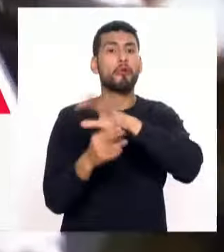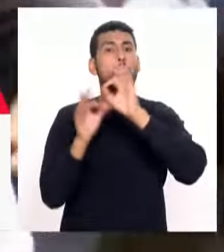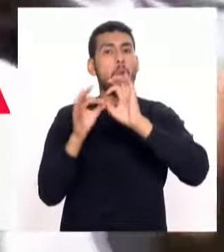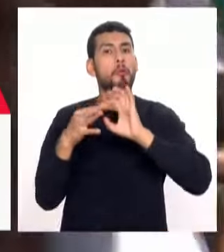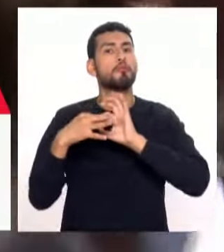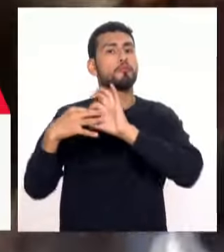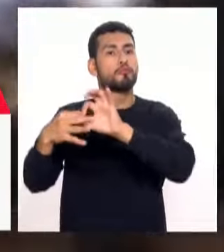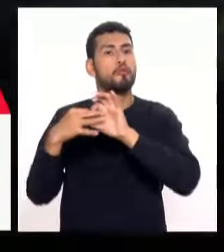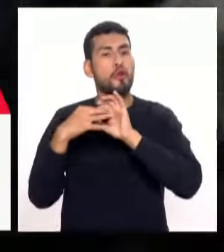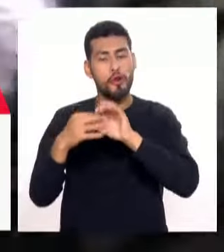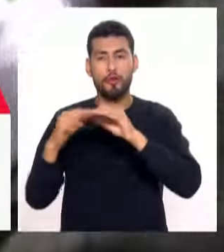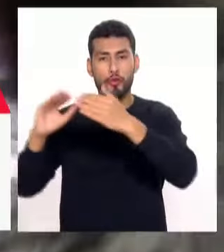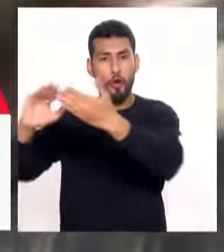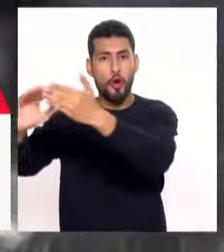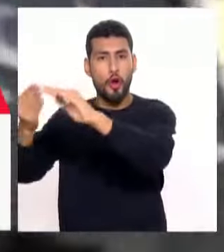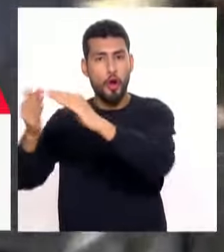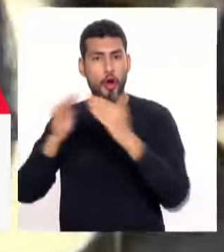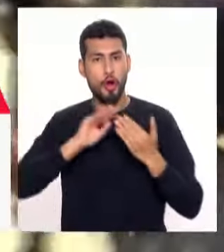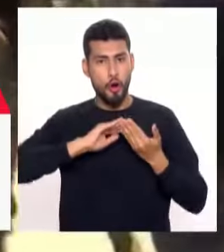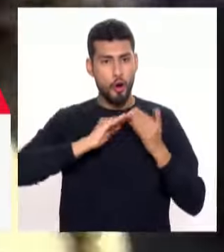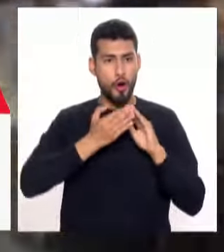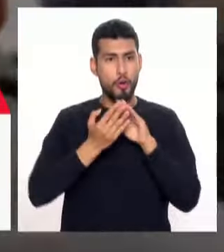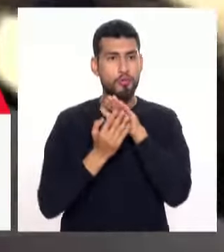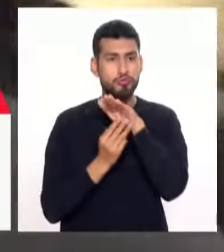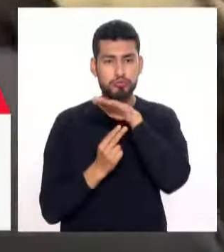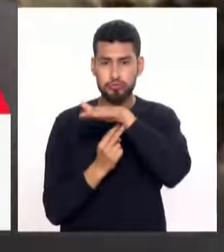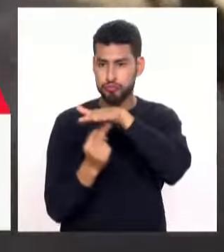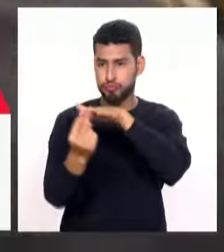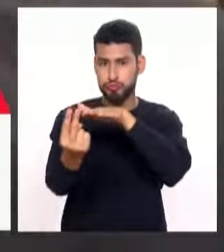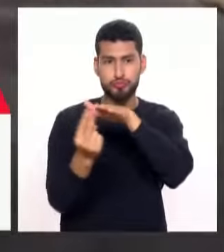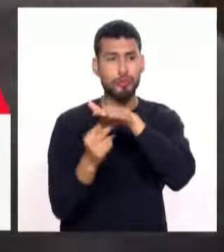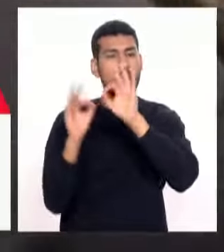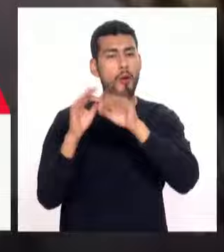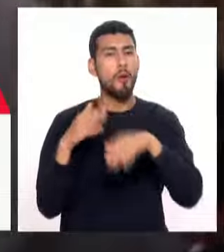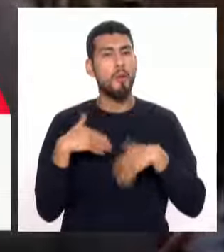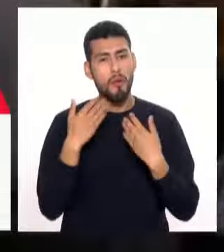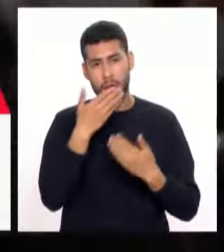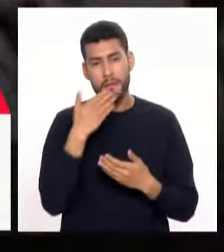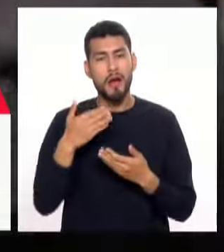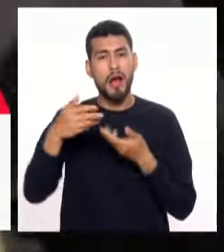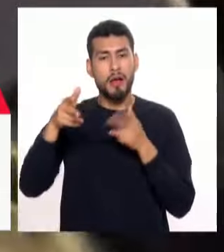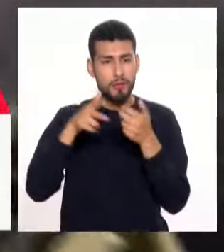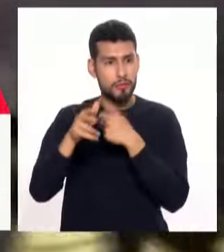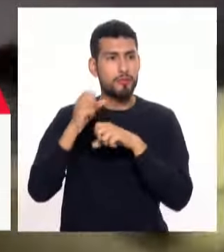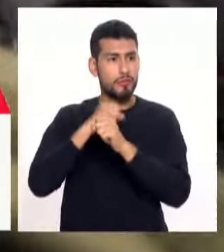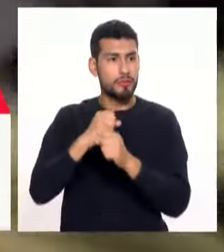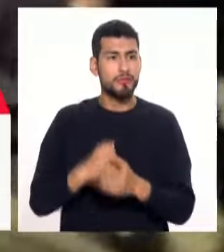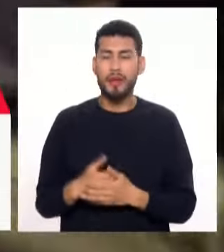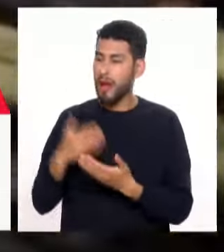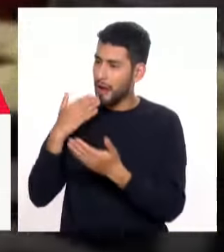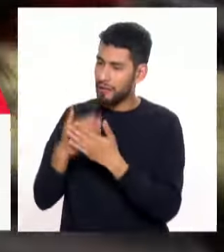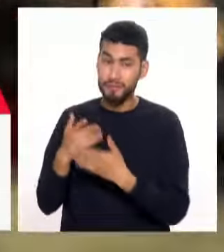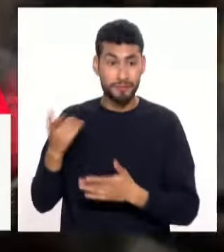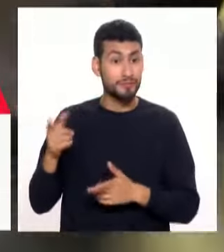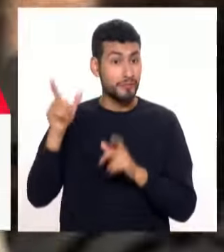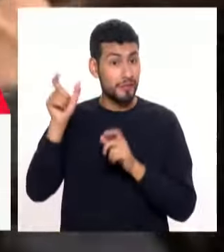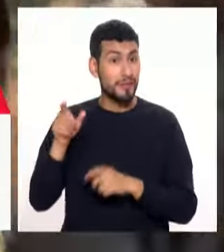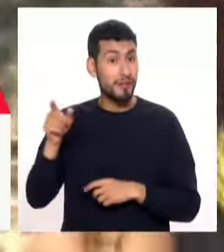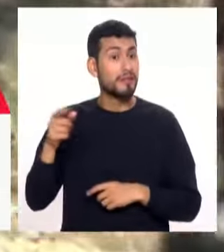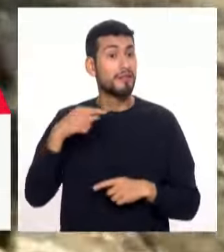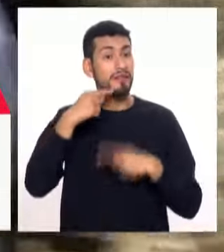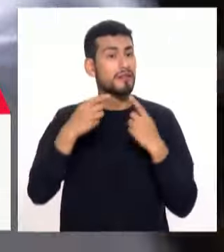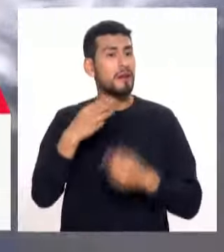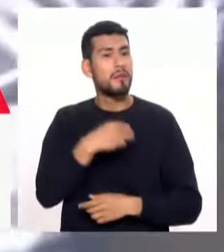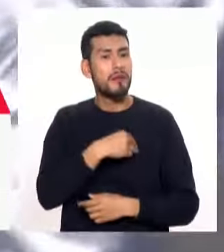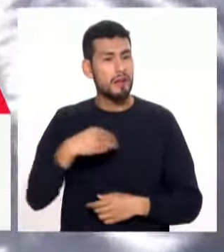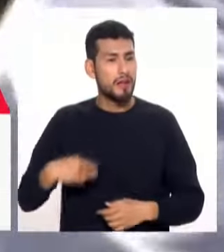conectividad entre comunidades, entre pueblos, y eso permite el desarrollo y la seguridad de cada uno de ellos. Muchas gracias. Muchísimas gracias. Escuchábamos las declaraciones